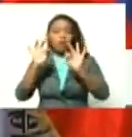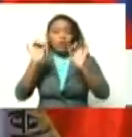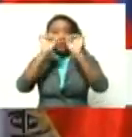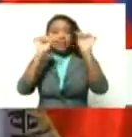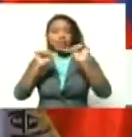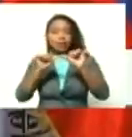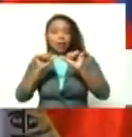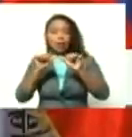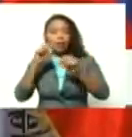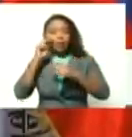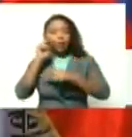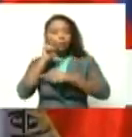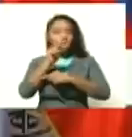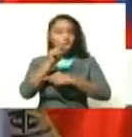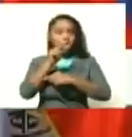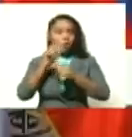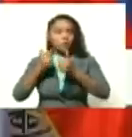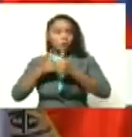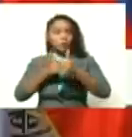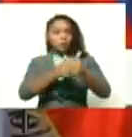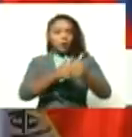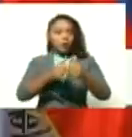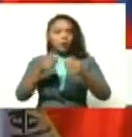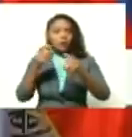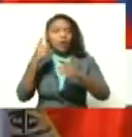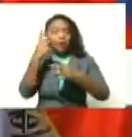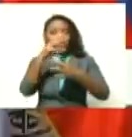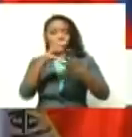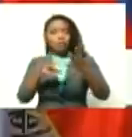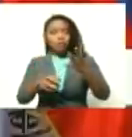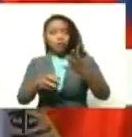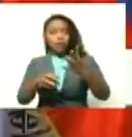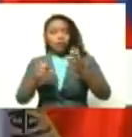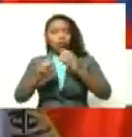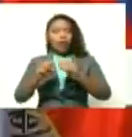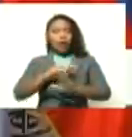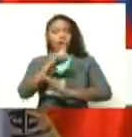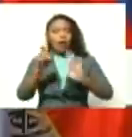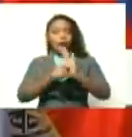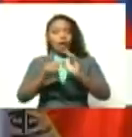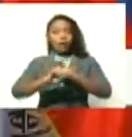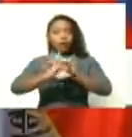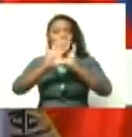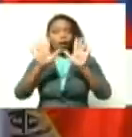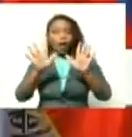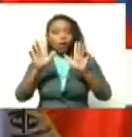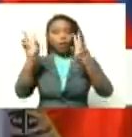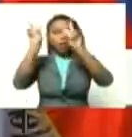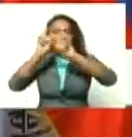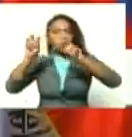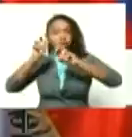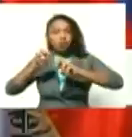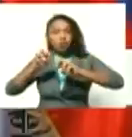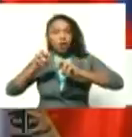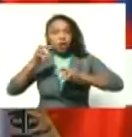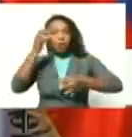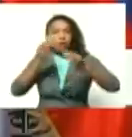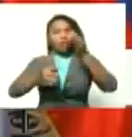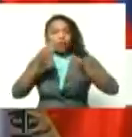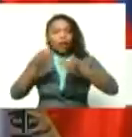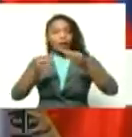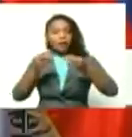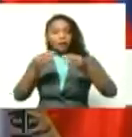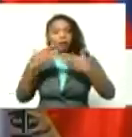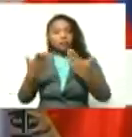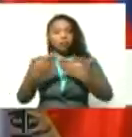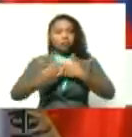de Casos, a través del cual se logra un control general y transparente de investigaciones y de los fiscales que las